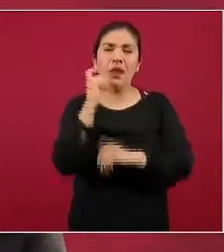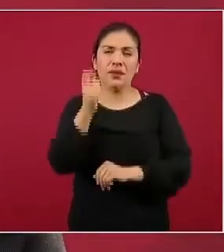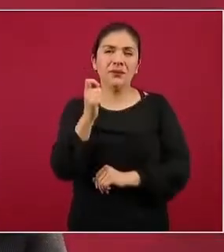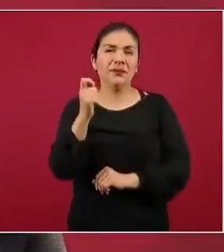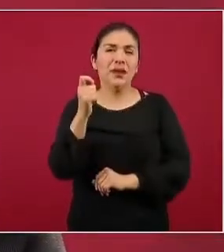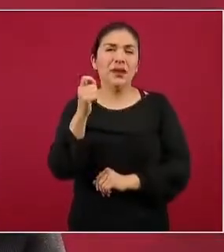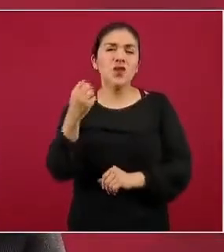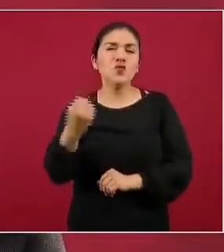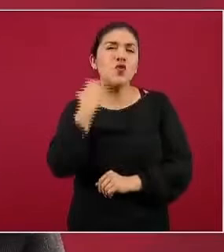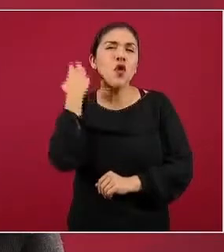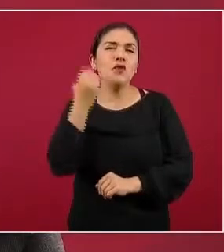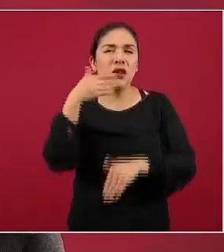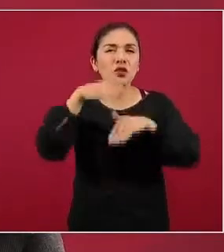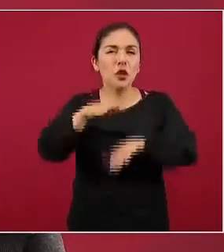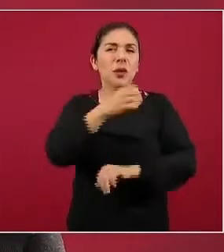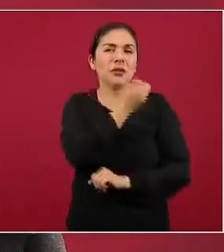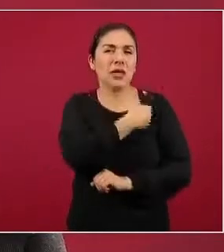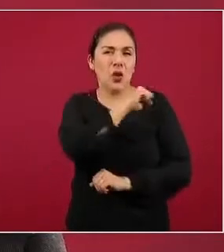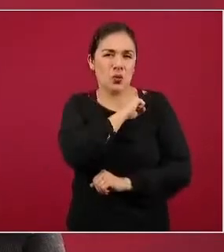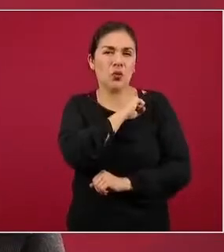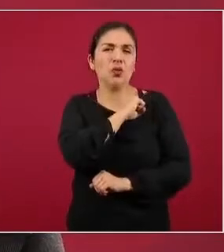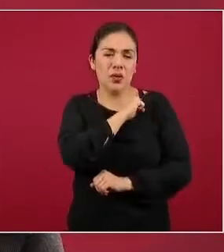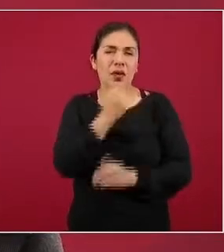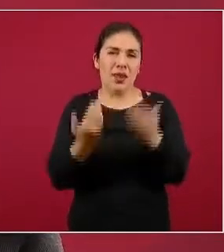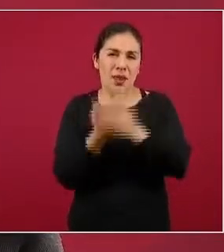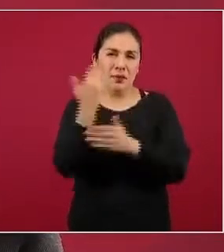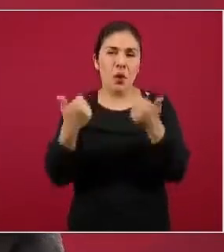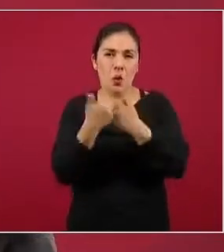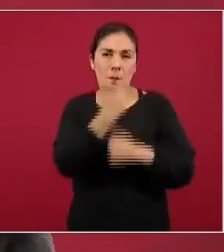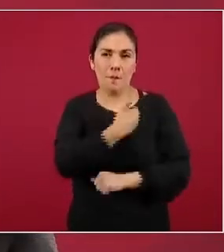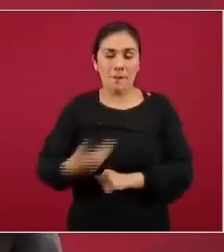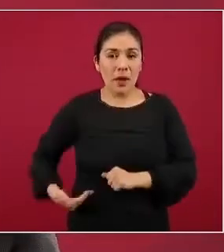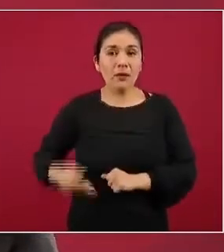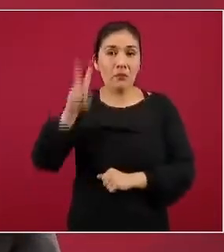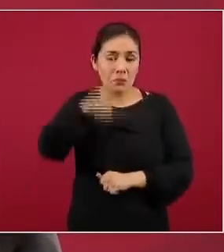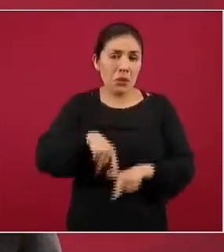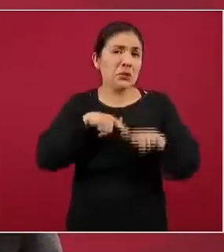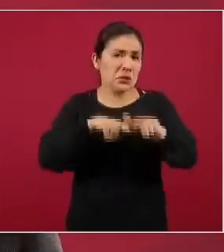salud, en la conferencia matutina del presidente, y sin duda